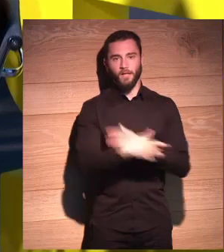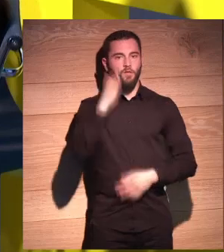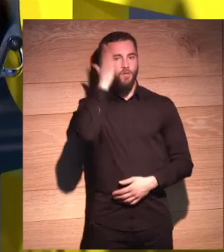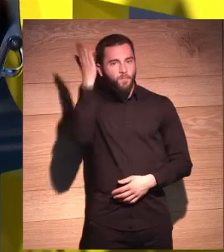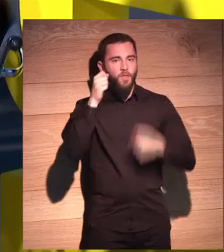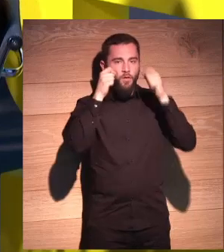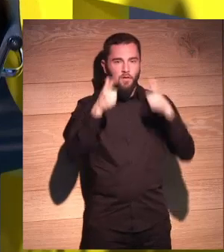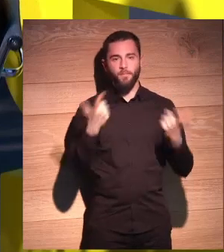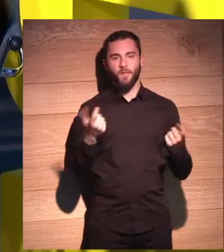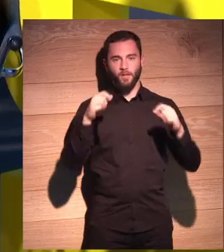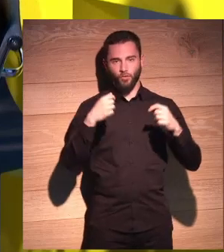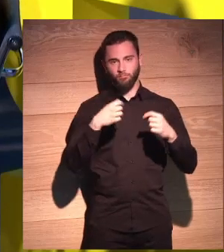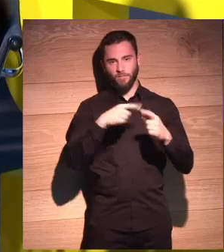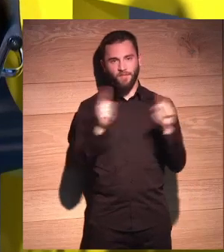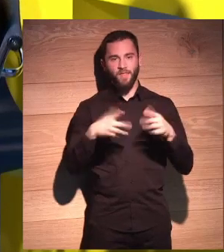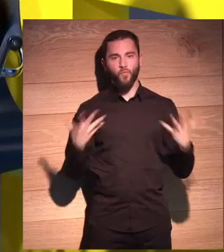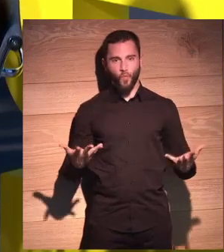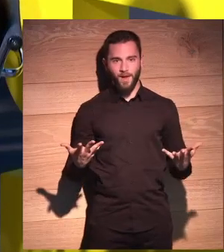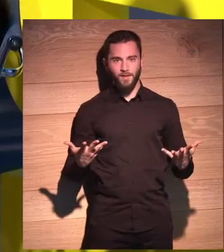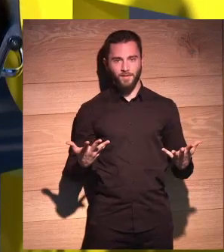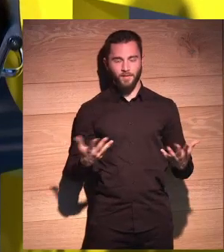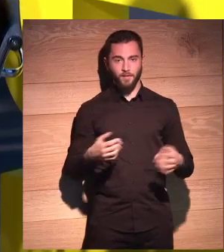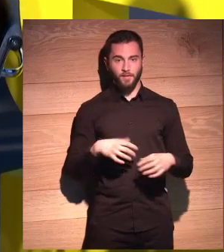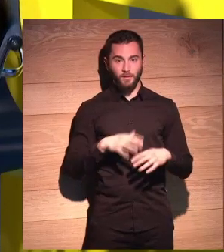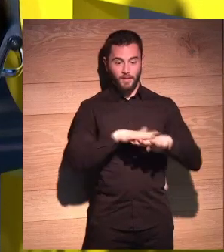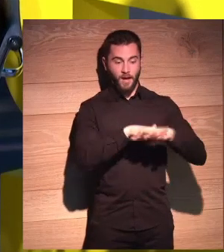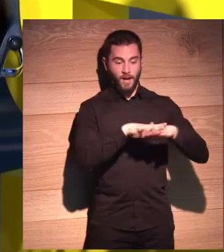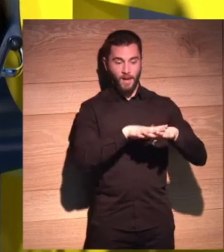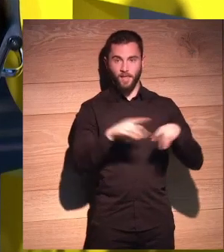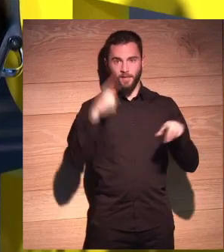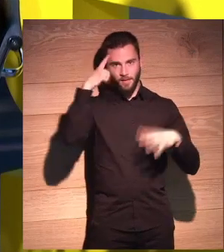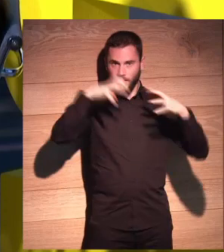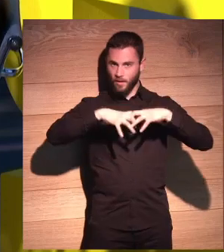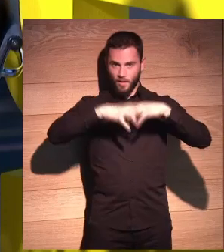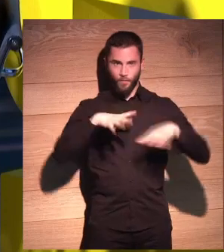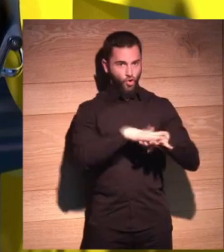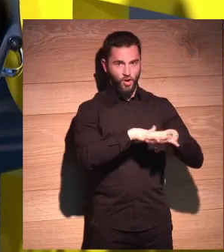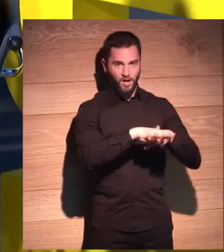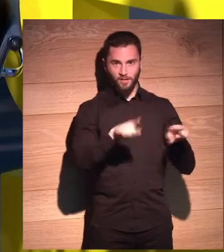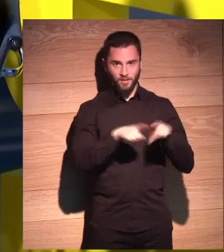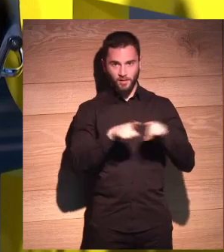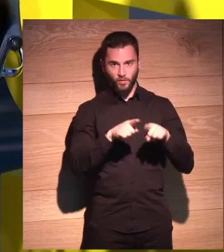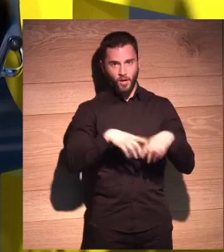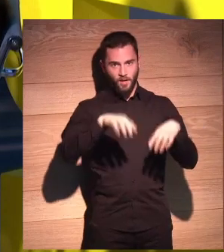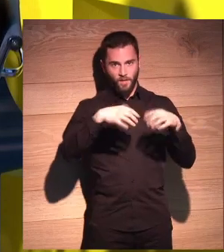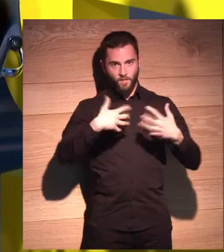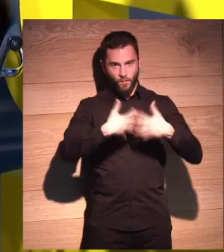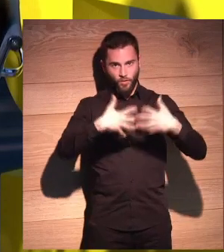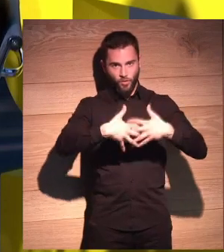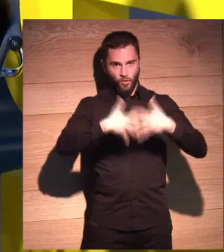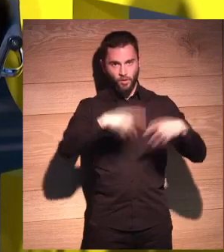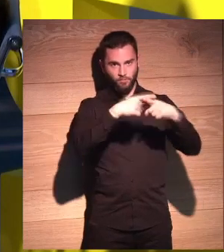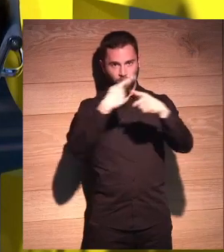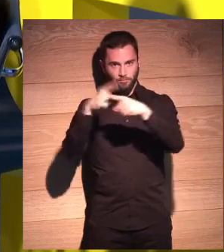dormido y estar despierto, ¿no? Tenemos una red que es el cerebro, y esa red funciona en muchos modos diferentes y puede hacer algo